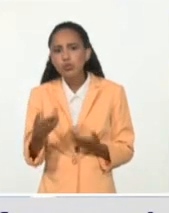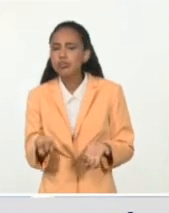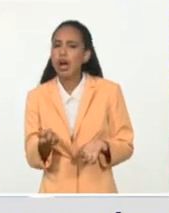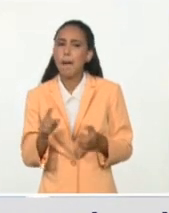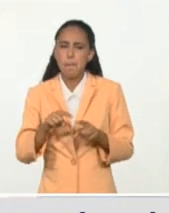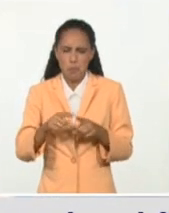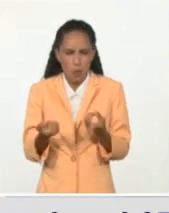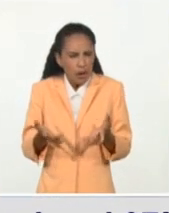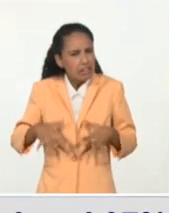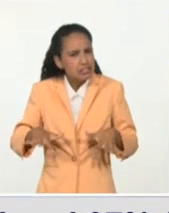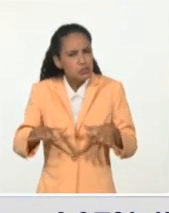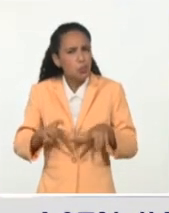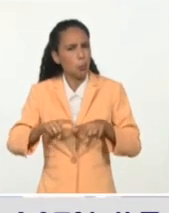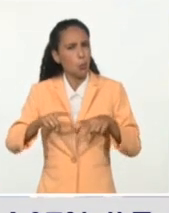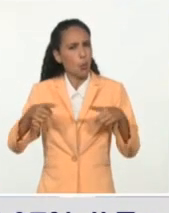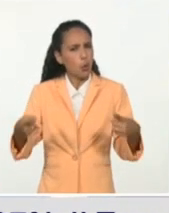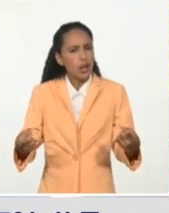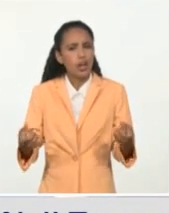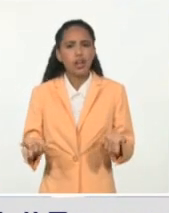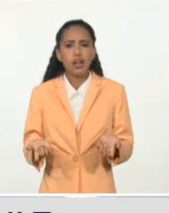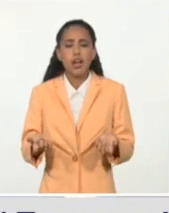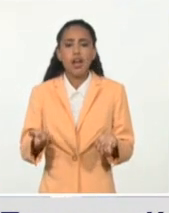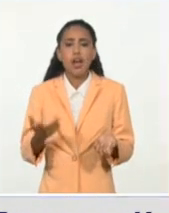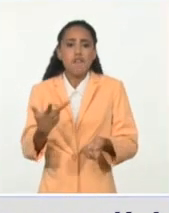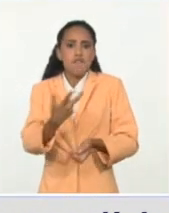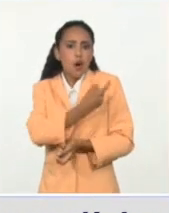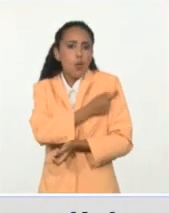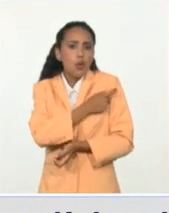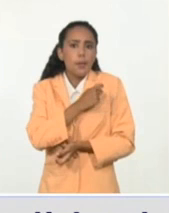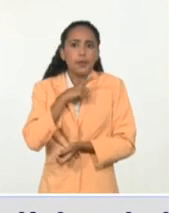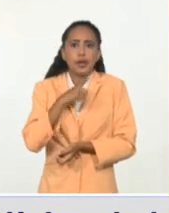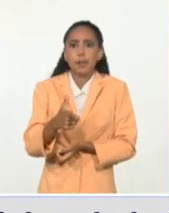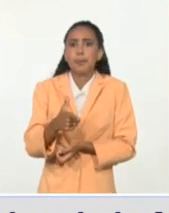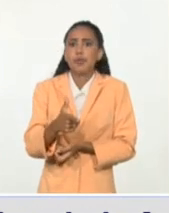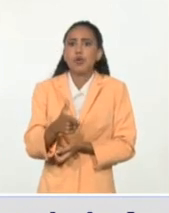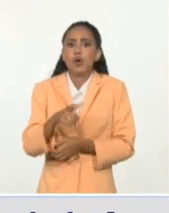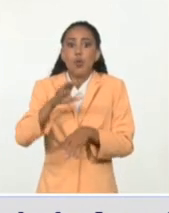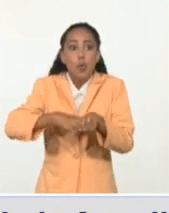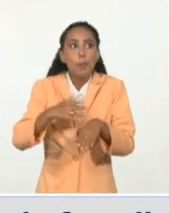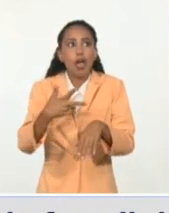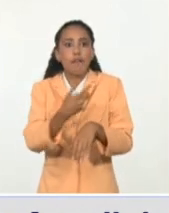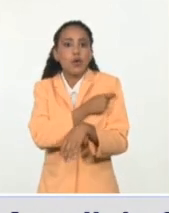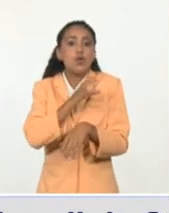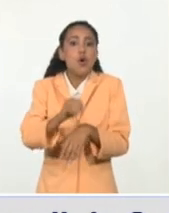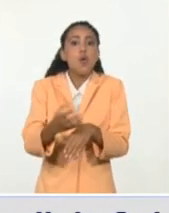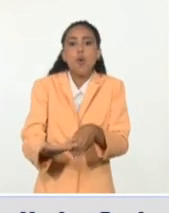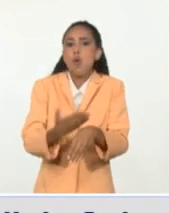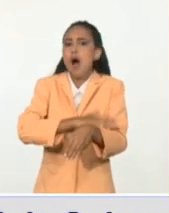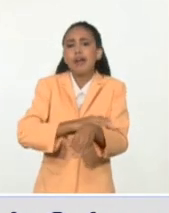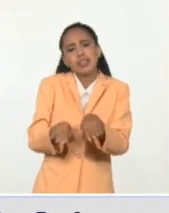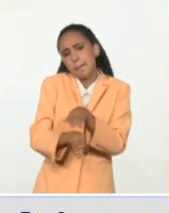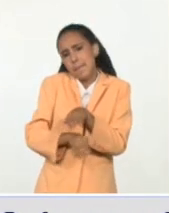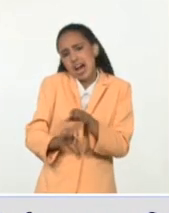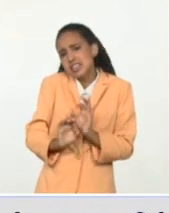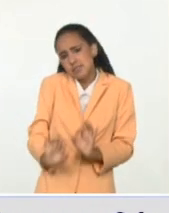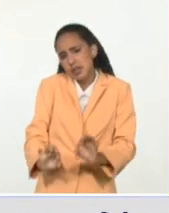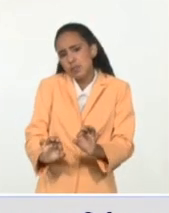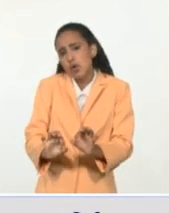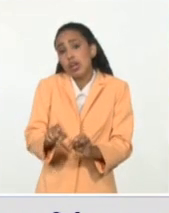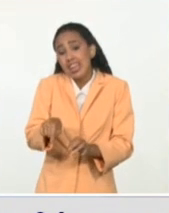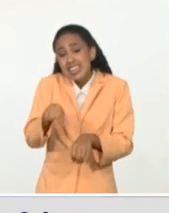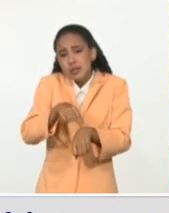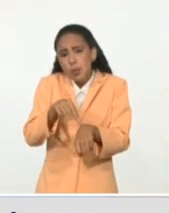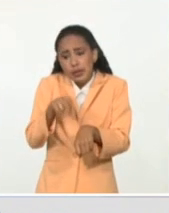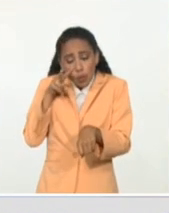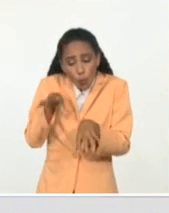caso? Es decir, que la vacuna no sea un predisponente, ¿o es que ya es un padecimiento de base de esa persona y se descubre en ese momento? Hasta ahora